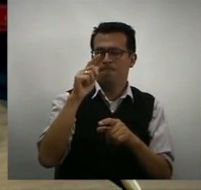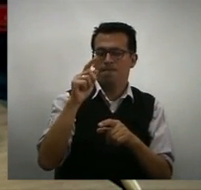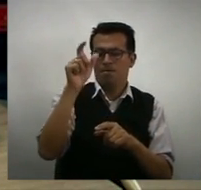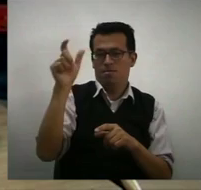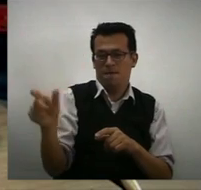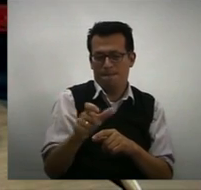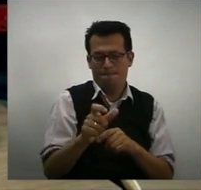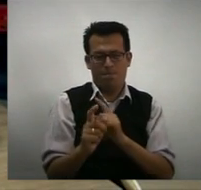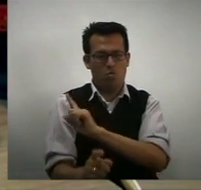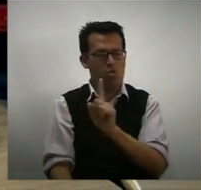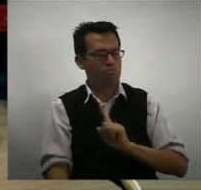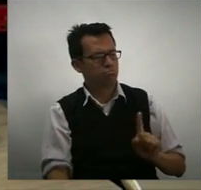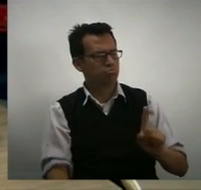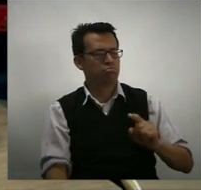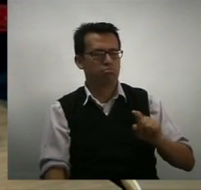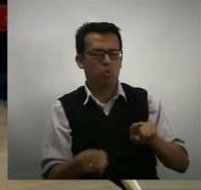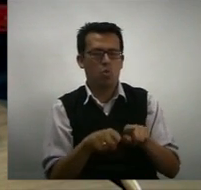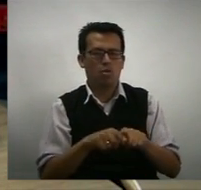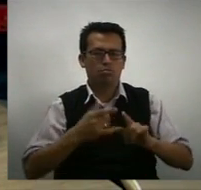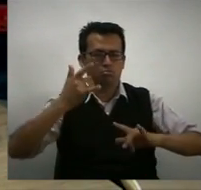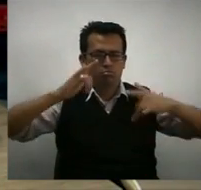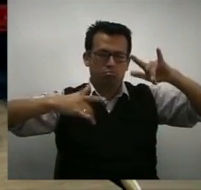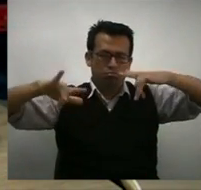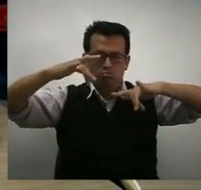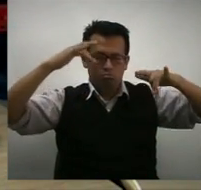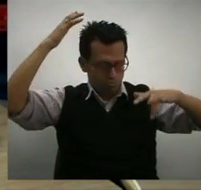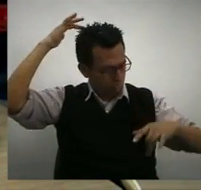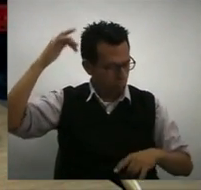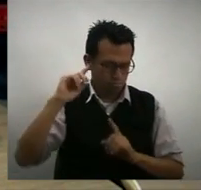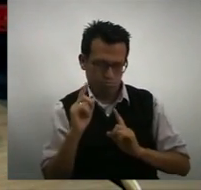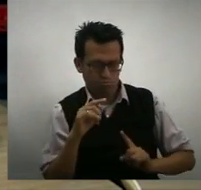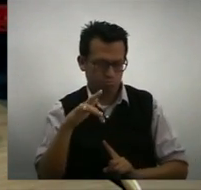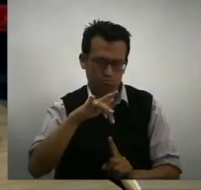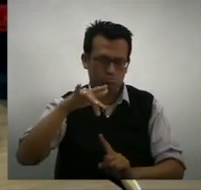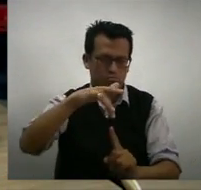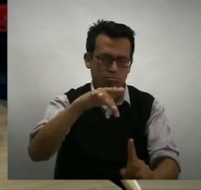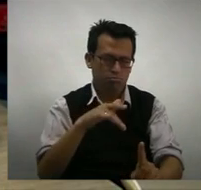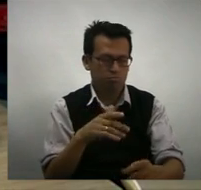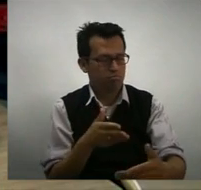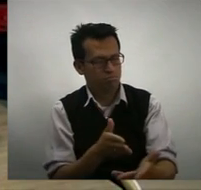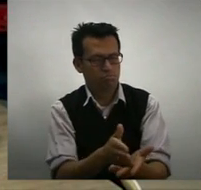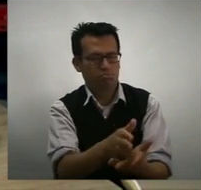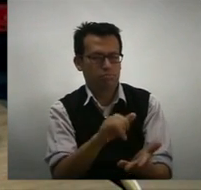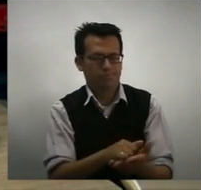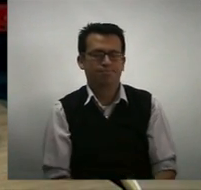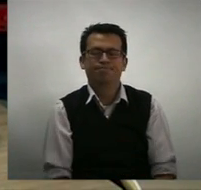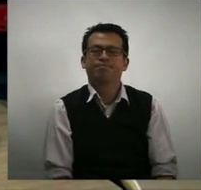El individuo se mueve en el espacio como marioneta en el escenario, reproduciendo la rostridad del titiritero.